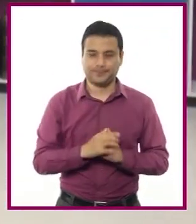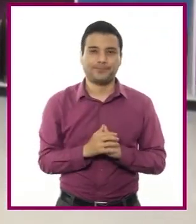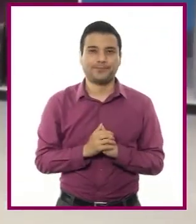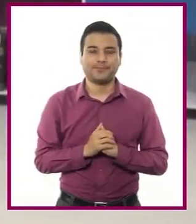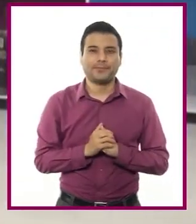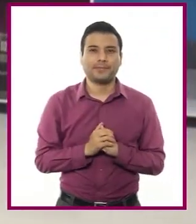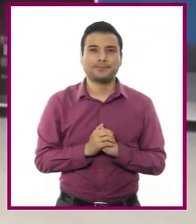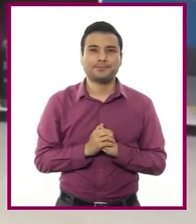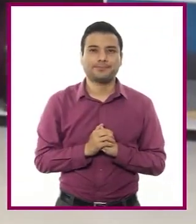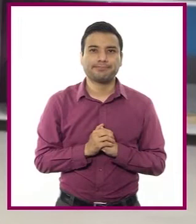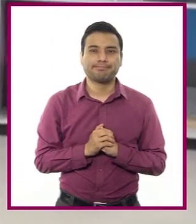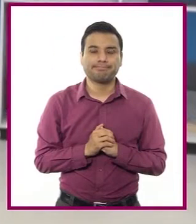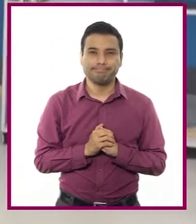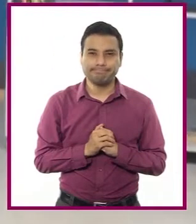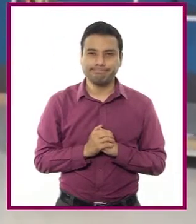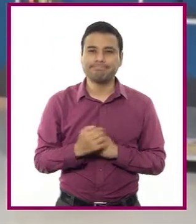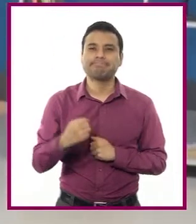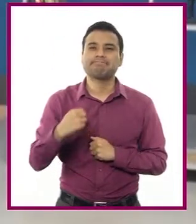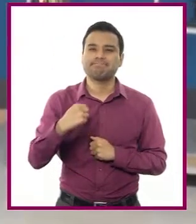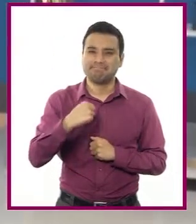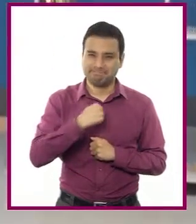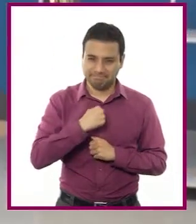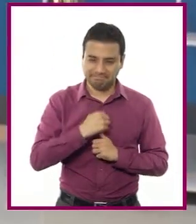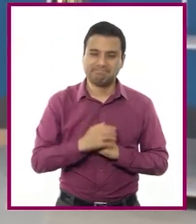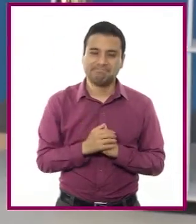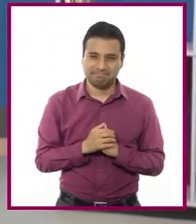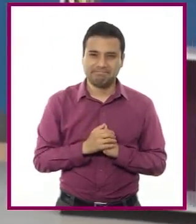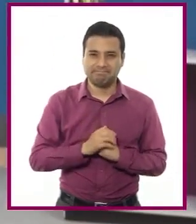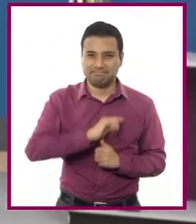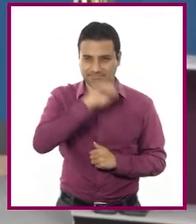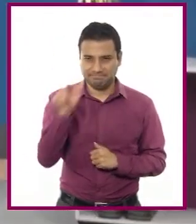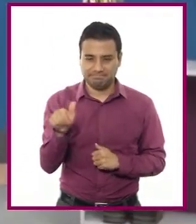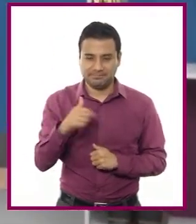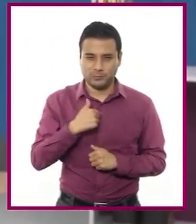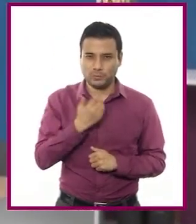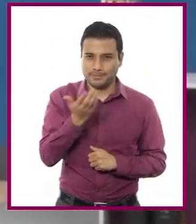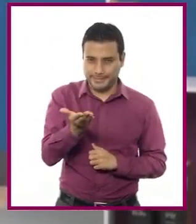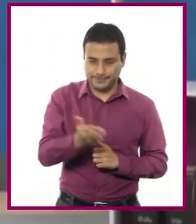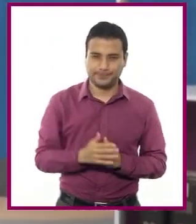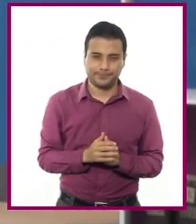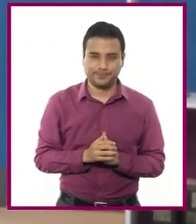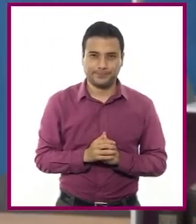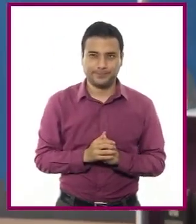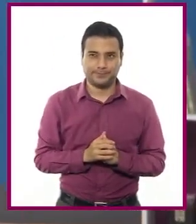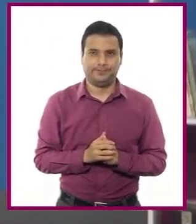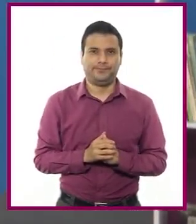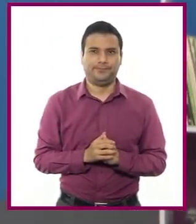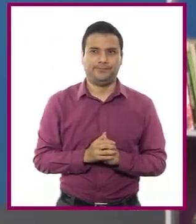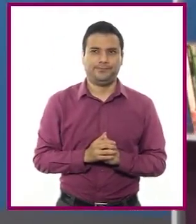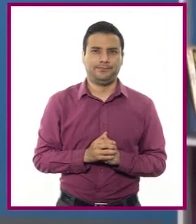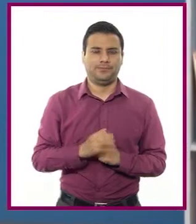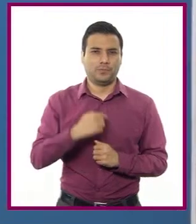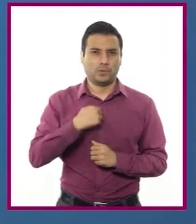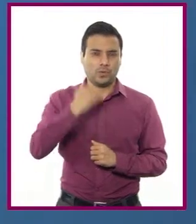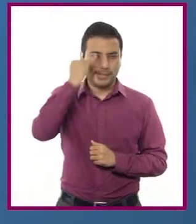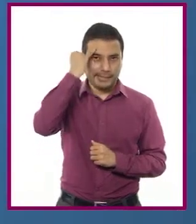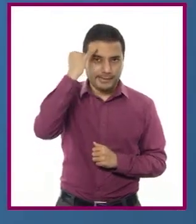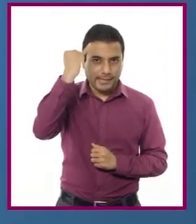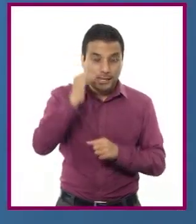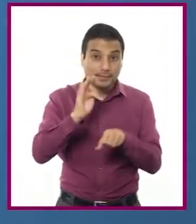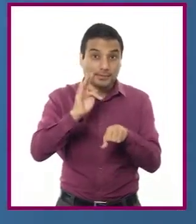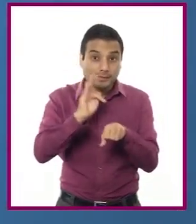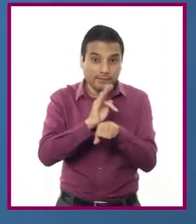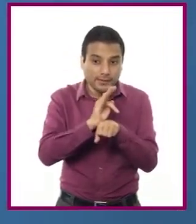Fue mi elección. Yo lo solicité. Pregúntenme. ¿Lo hizo para defender una idea o para entender quién